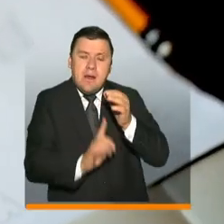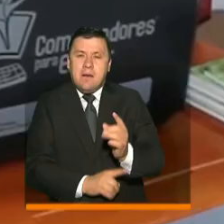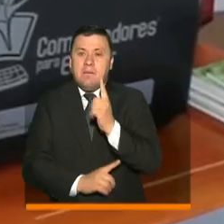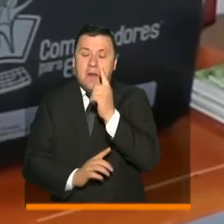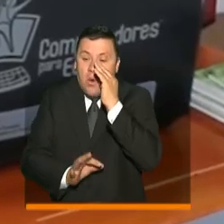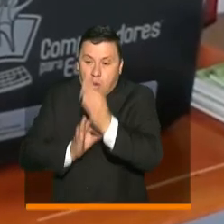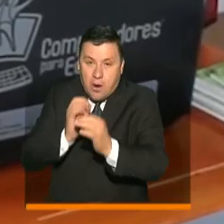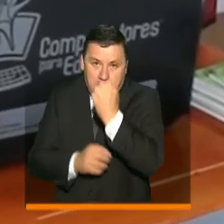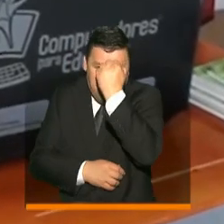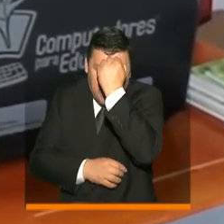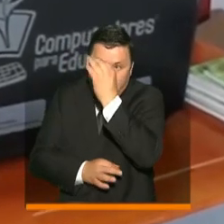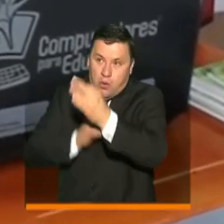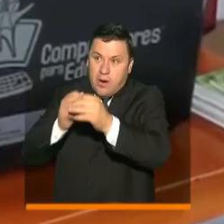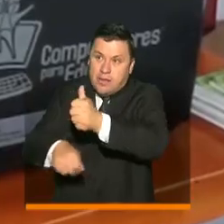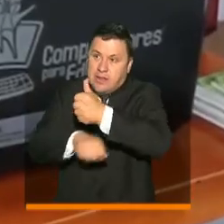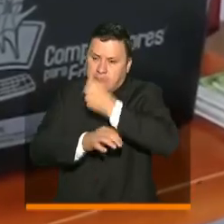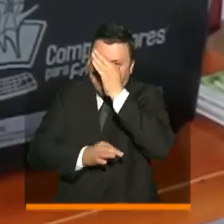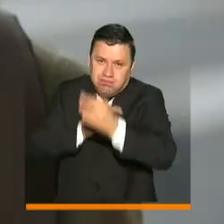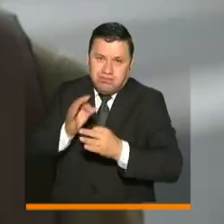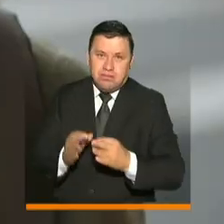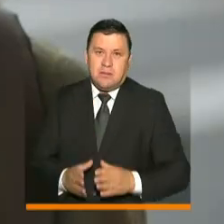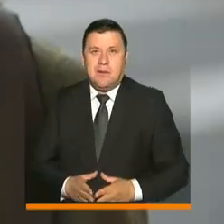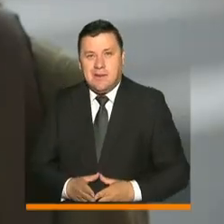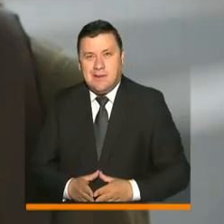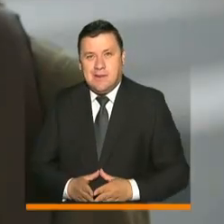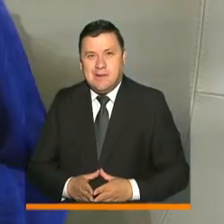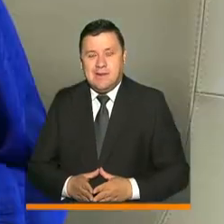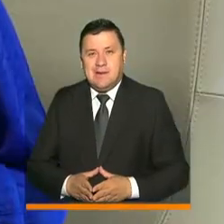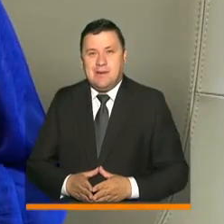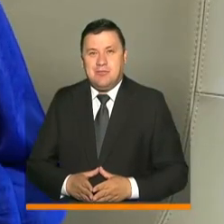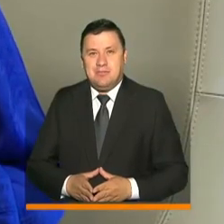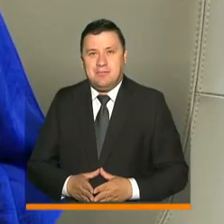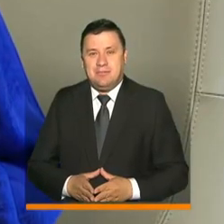estudiantes, docentes y directivos docentes.